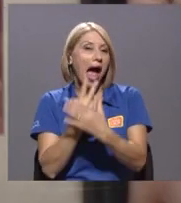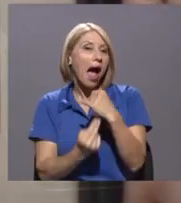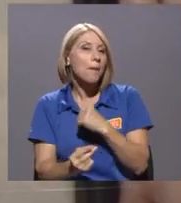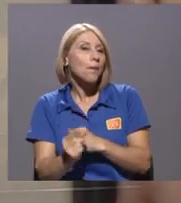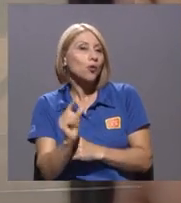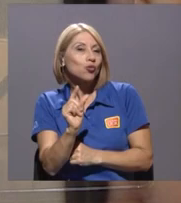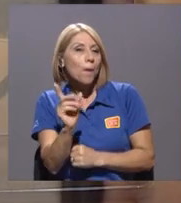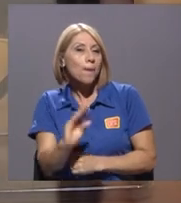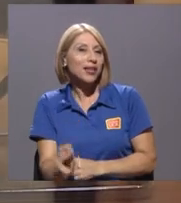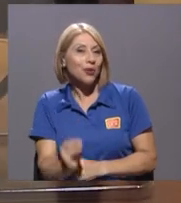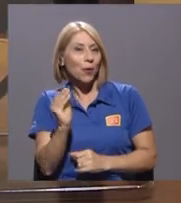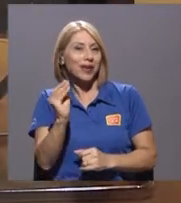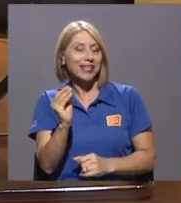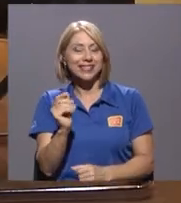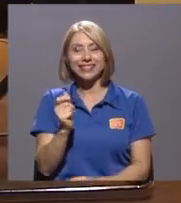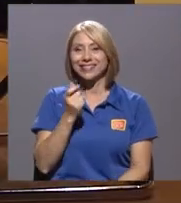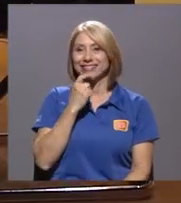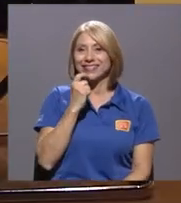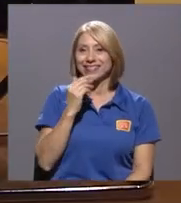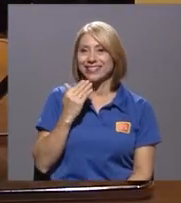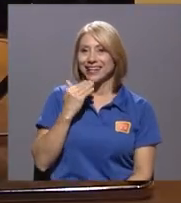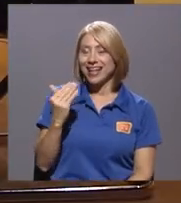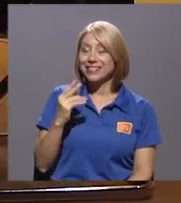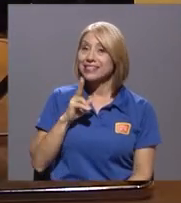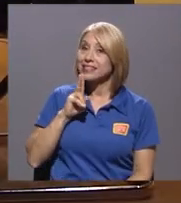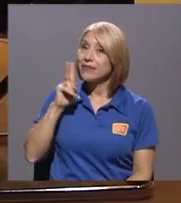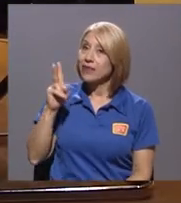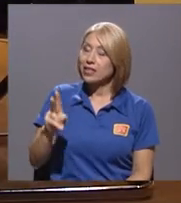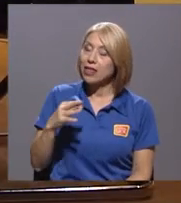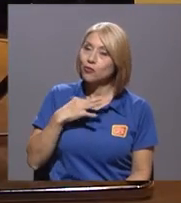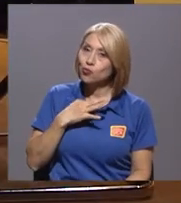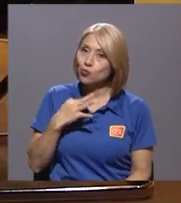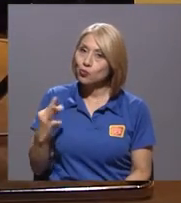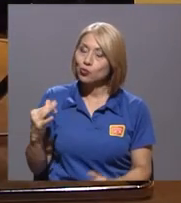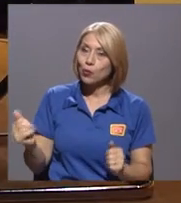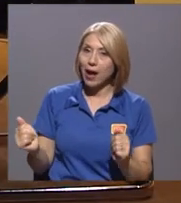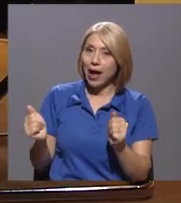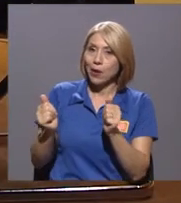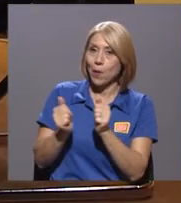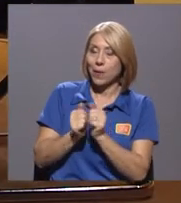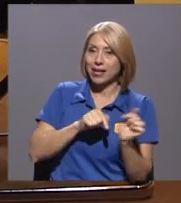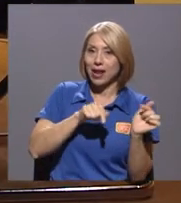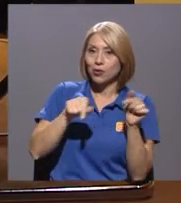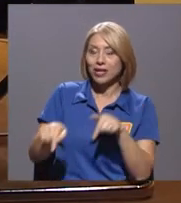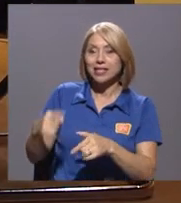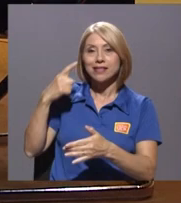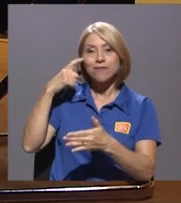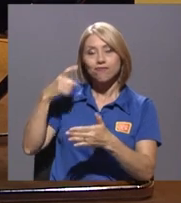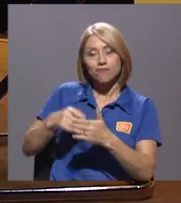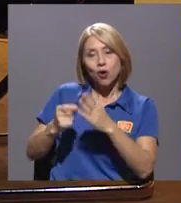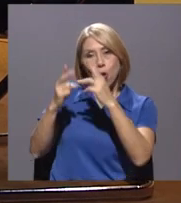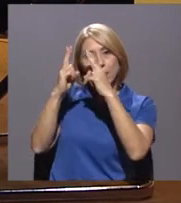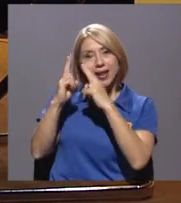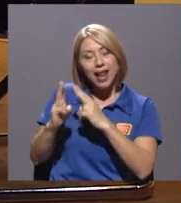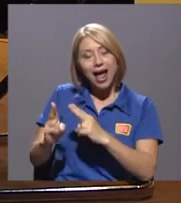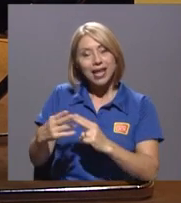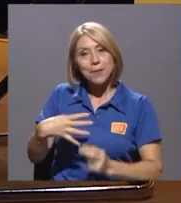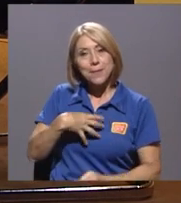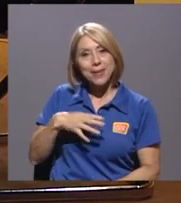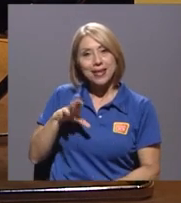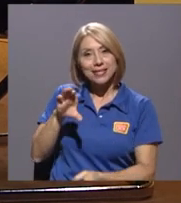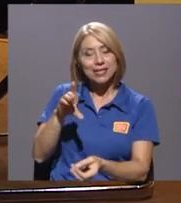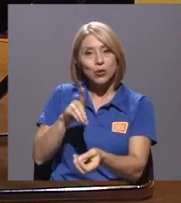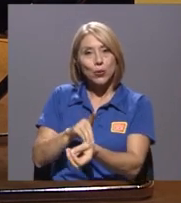gracias con rafael un gran gusto de verdad acompañarlos en este homenaje tan merecido para el